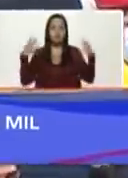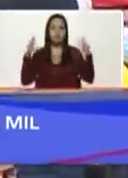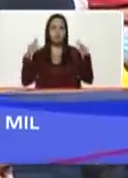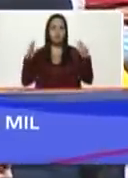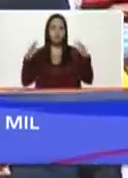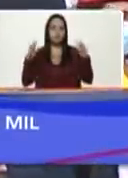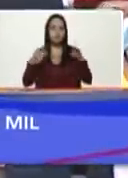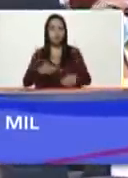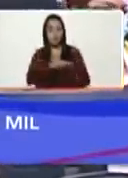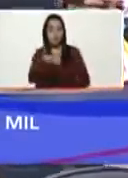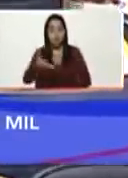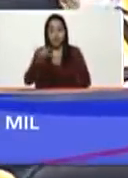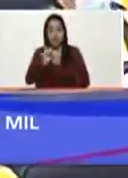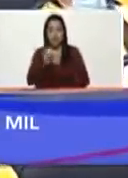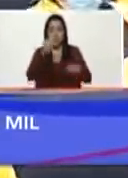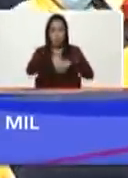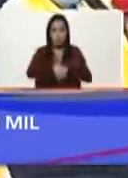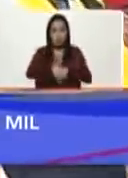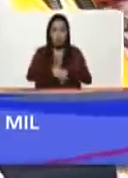¿Ustedes están de acuerdo con esa idea?